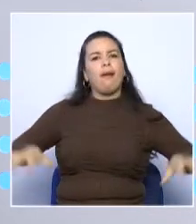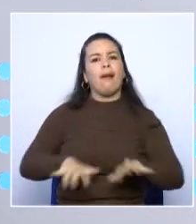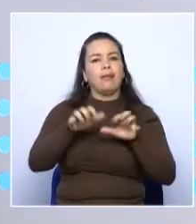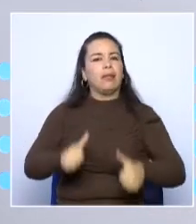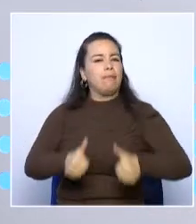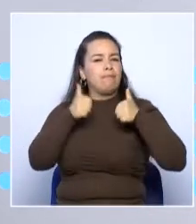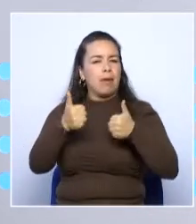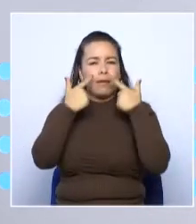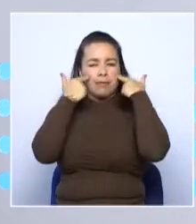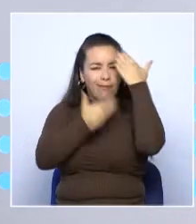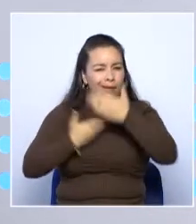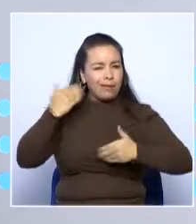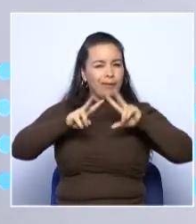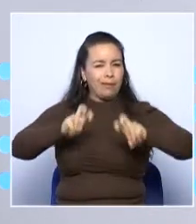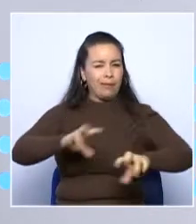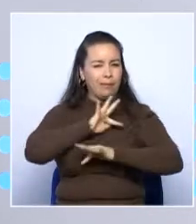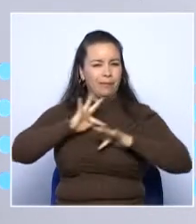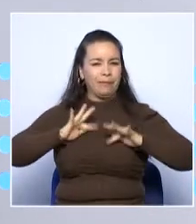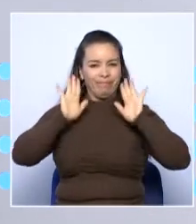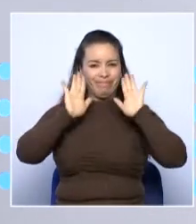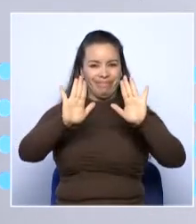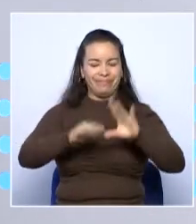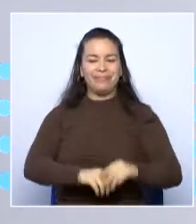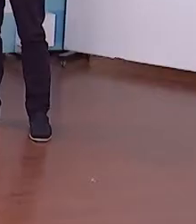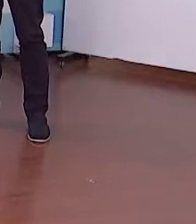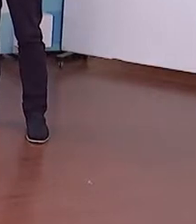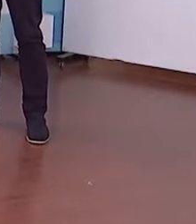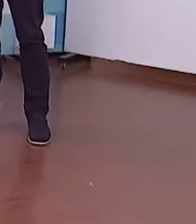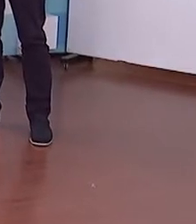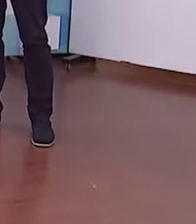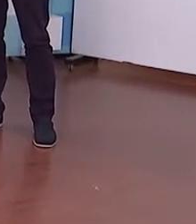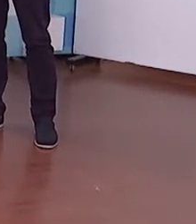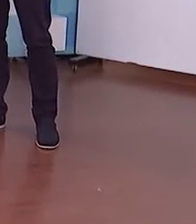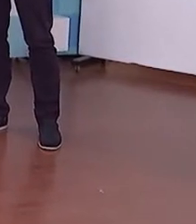buen estudio y tratamiento en el paciente. Ya regresamos.